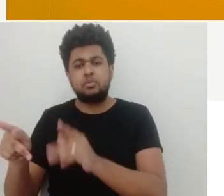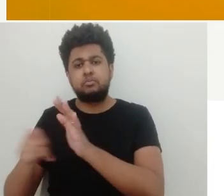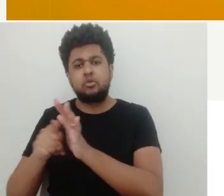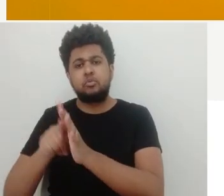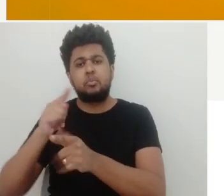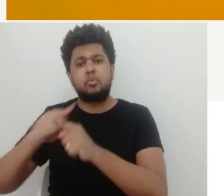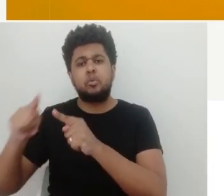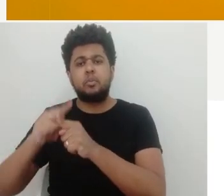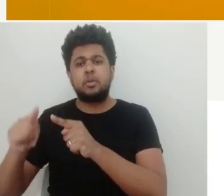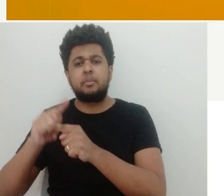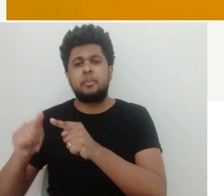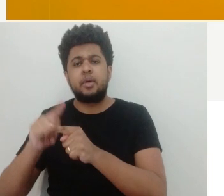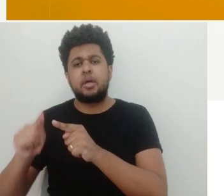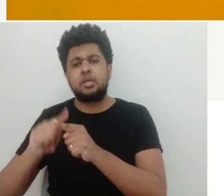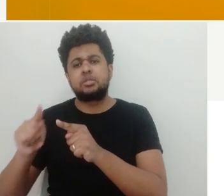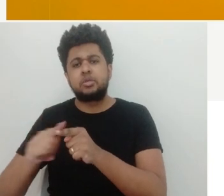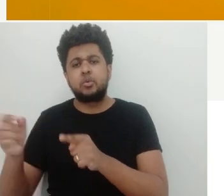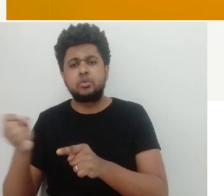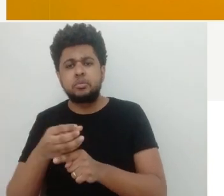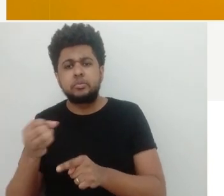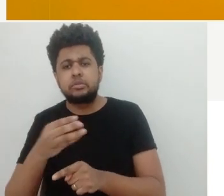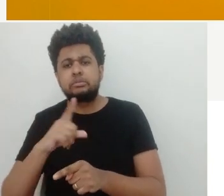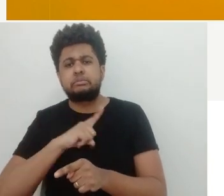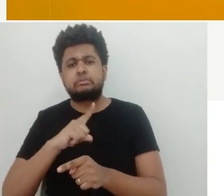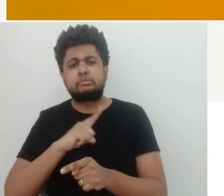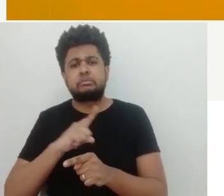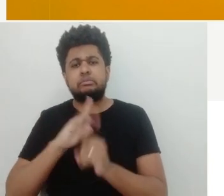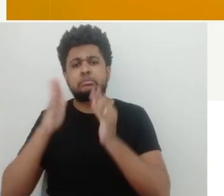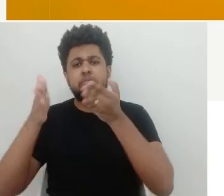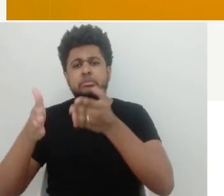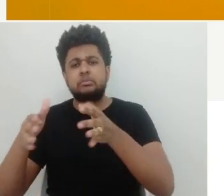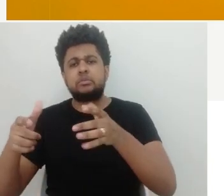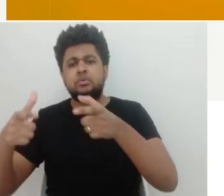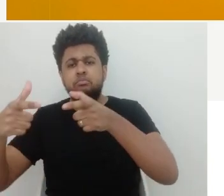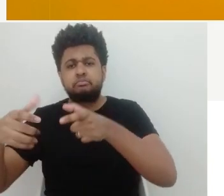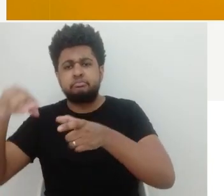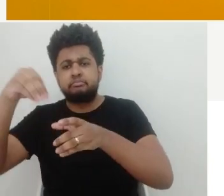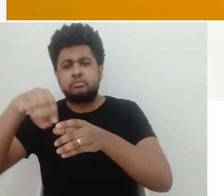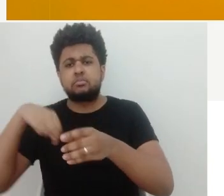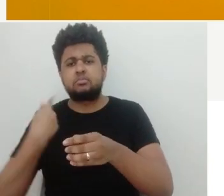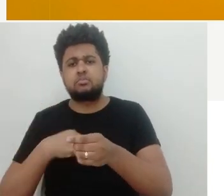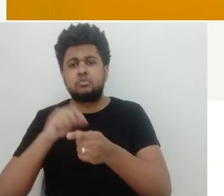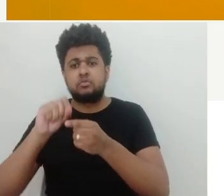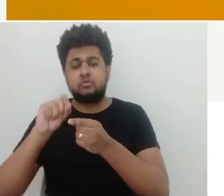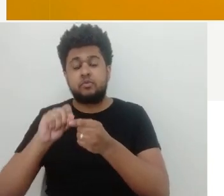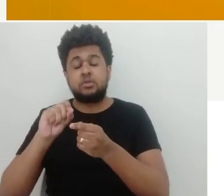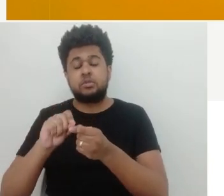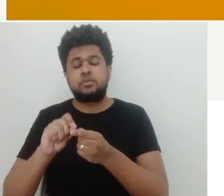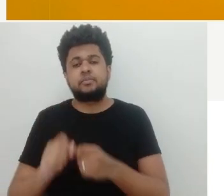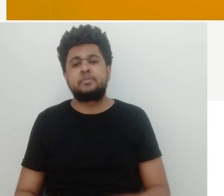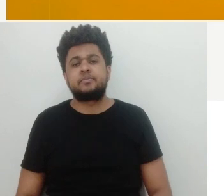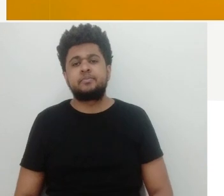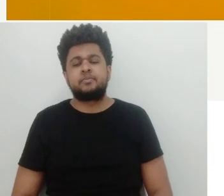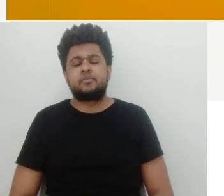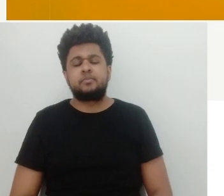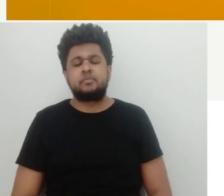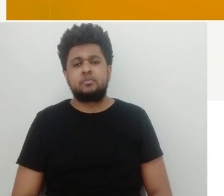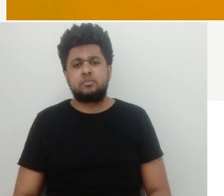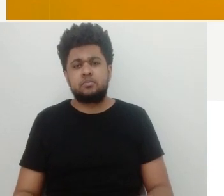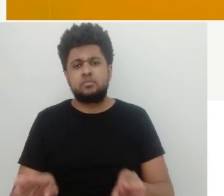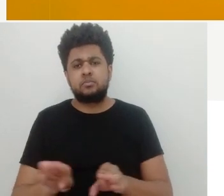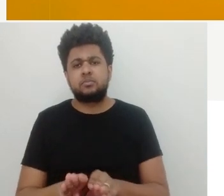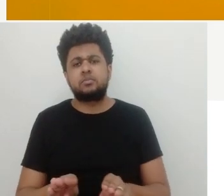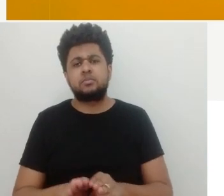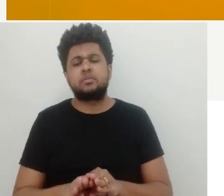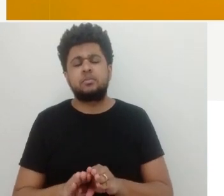métodos o los acercamientos que van a a delinearse, ¿verdad?, en una